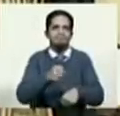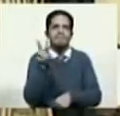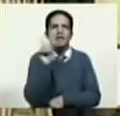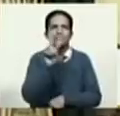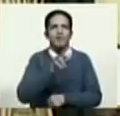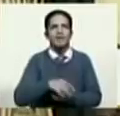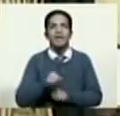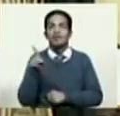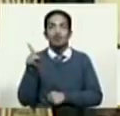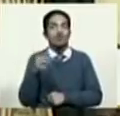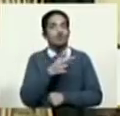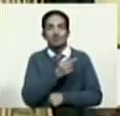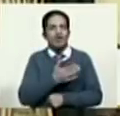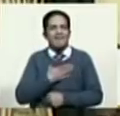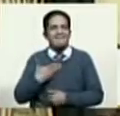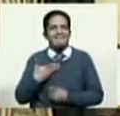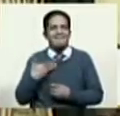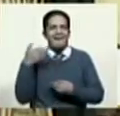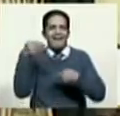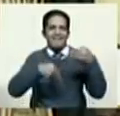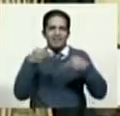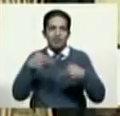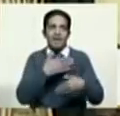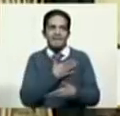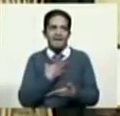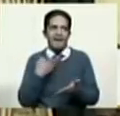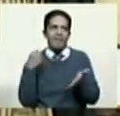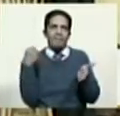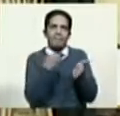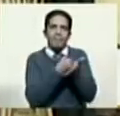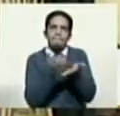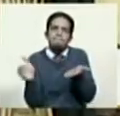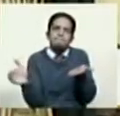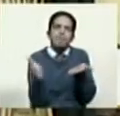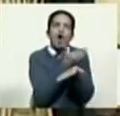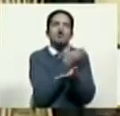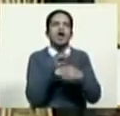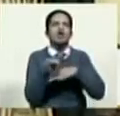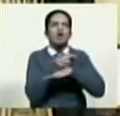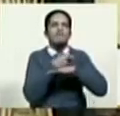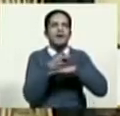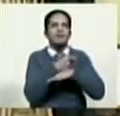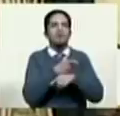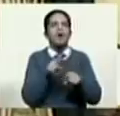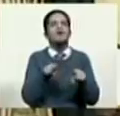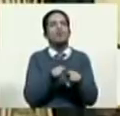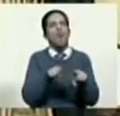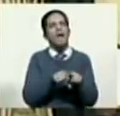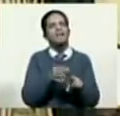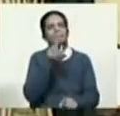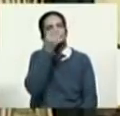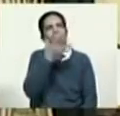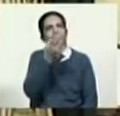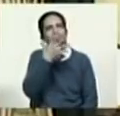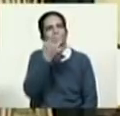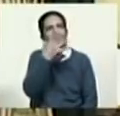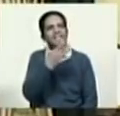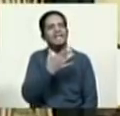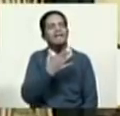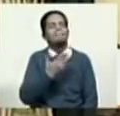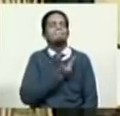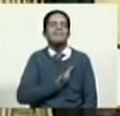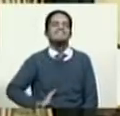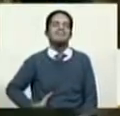quieren elecciones, ellos quieren un golpe de Estado y arrasar con nosotros. Tipo Pinochet, Javier, tipo